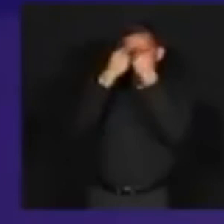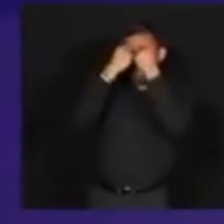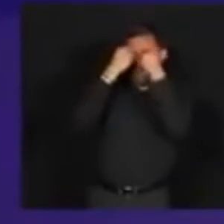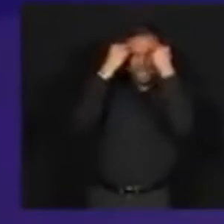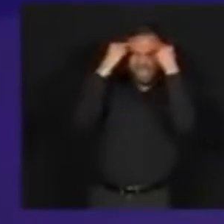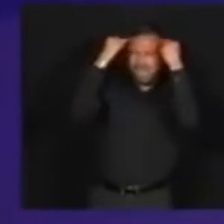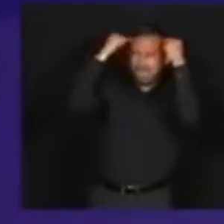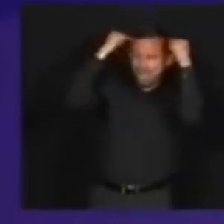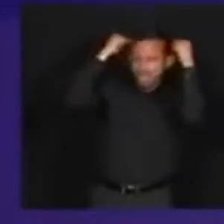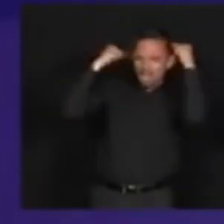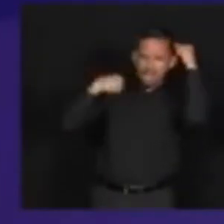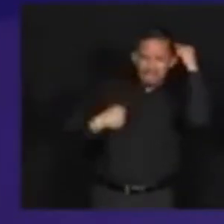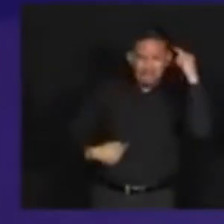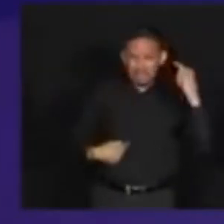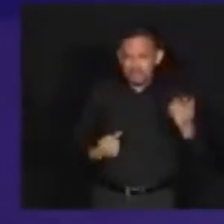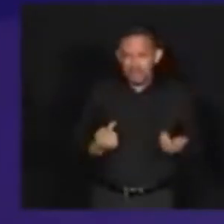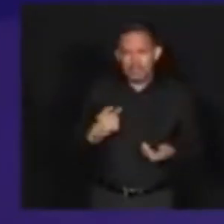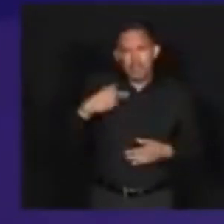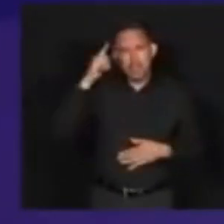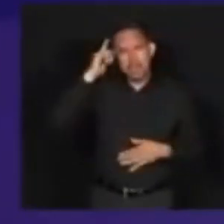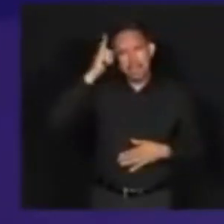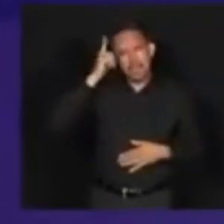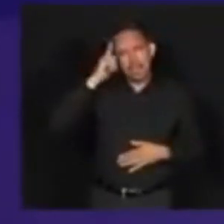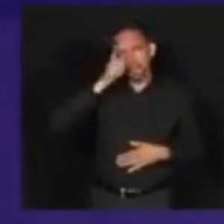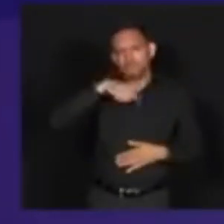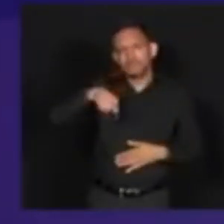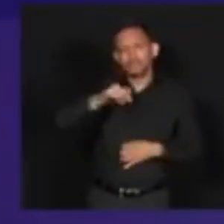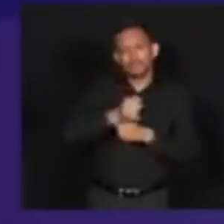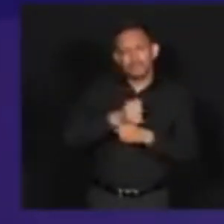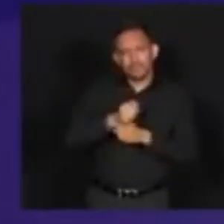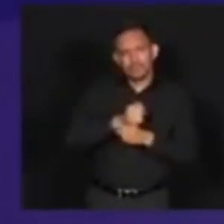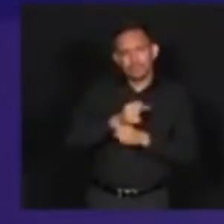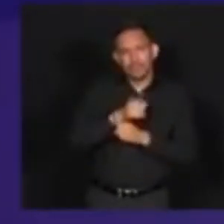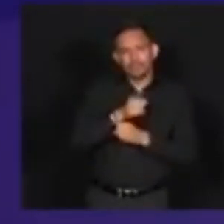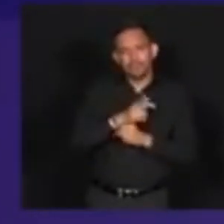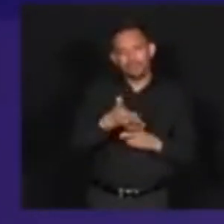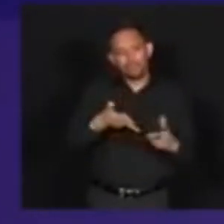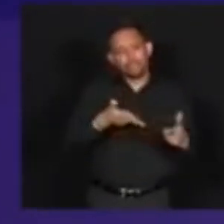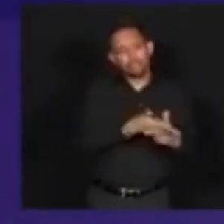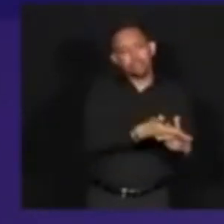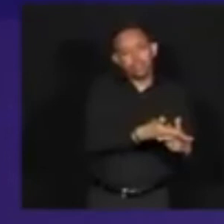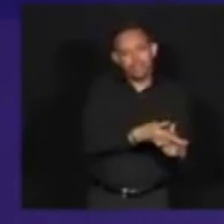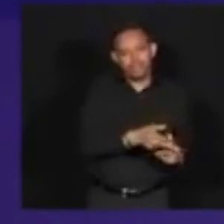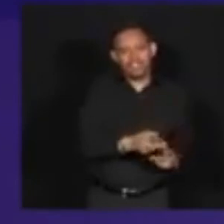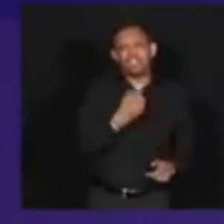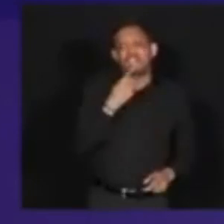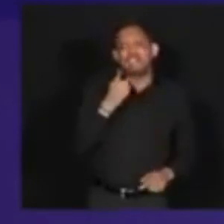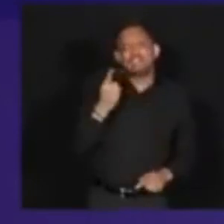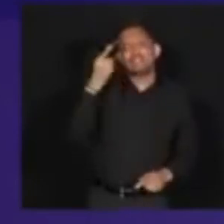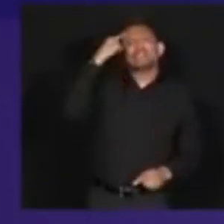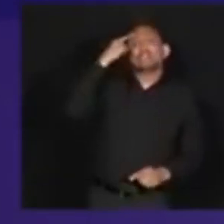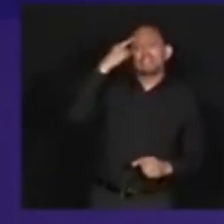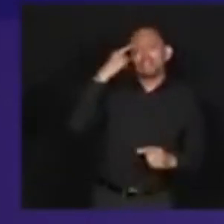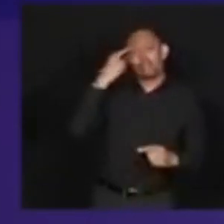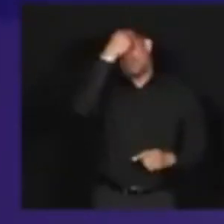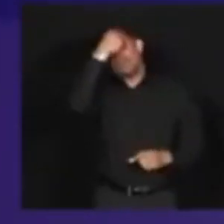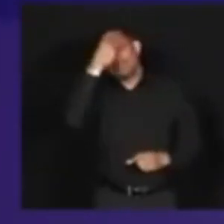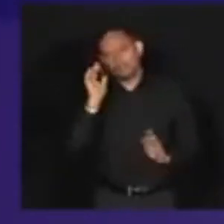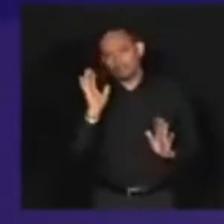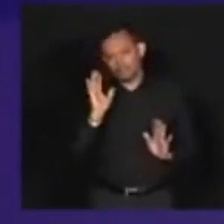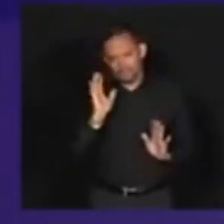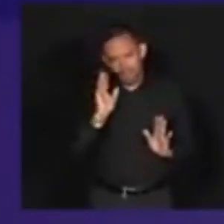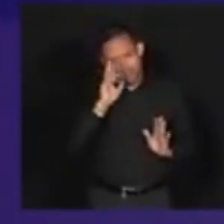muchas investigaciones al respecto. Espero que a nadie lo maten por ese hecho. Sobre la ética, la conciencia